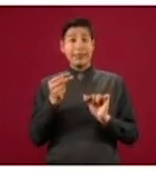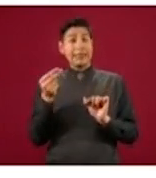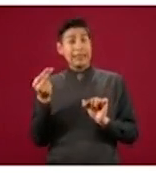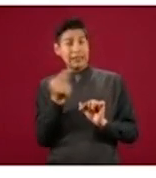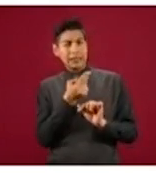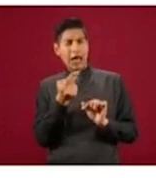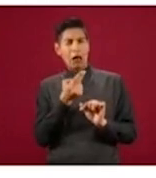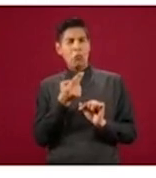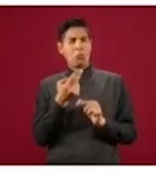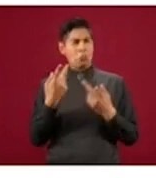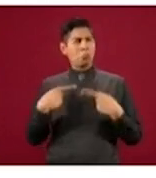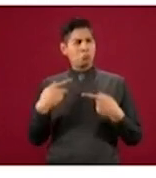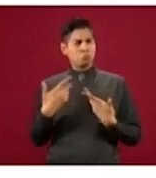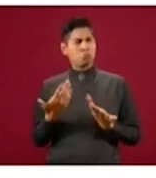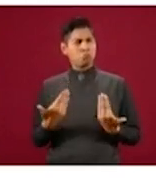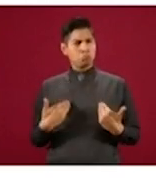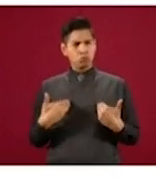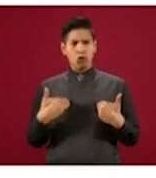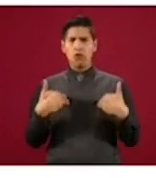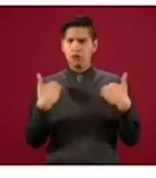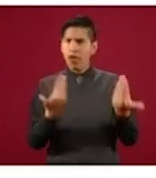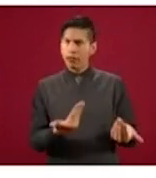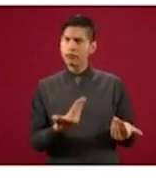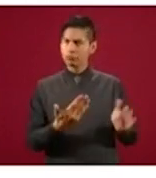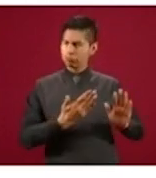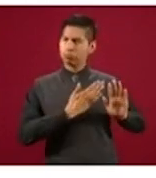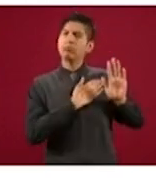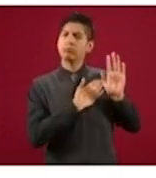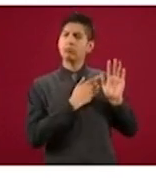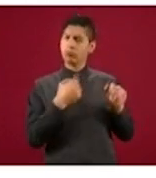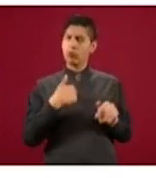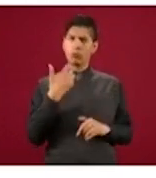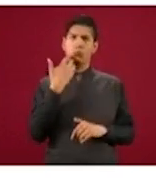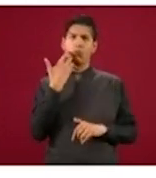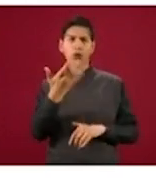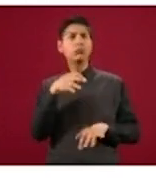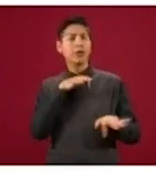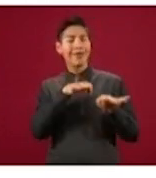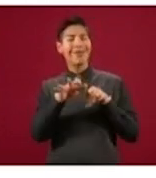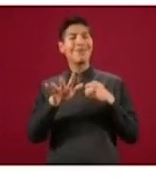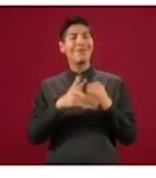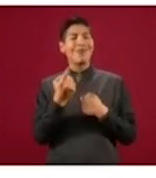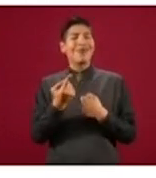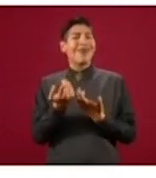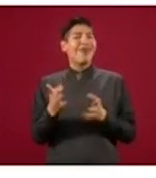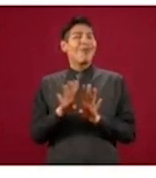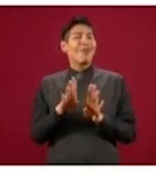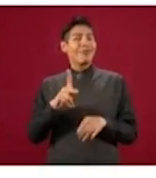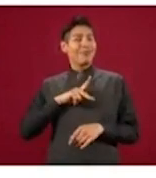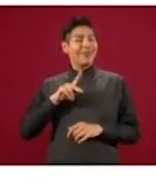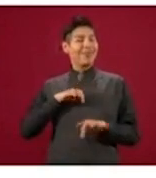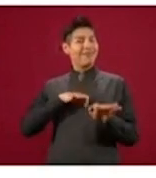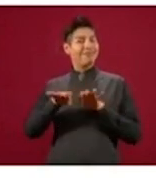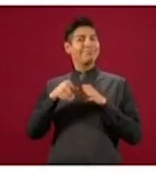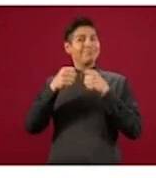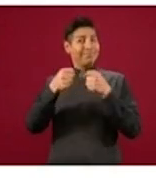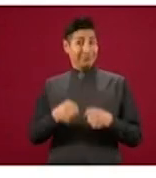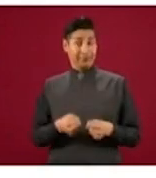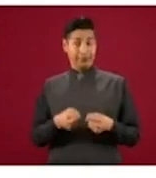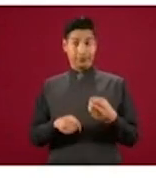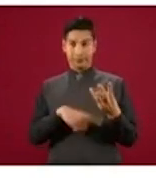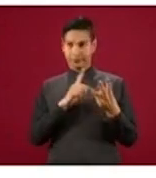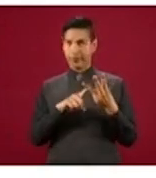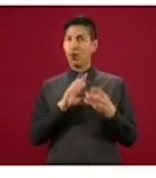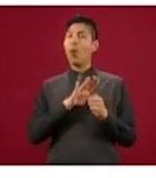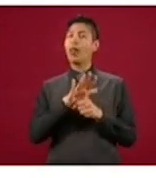sienta comprometido con la institución cuando la institución le respalda y le cobija. Y lo tercero es un elemento